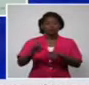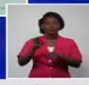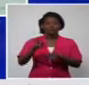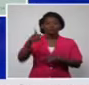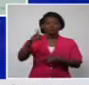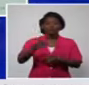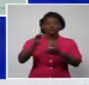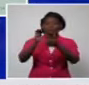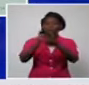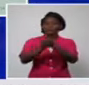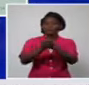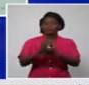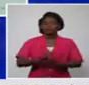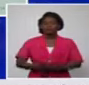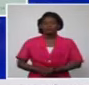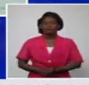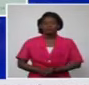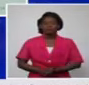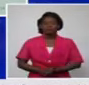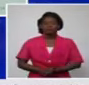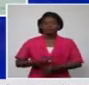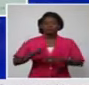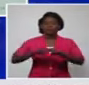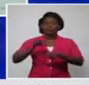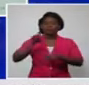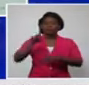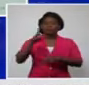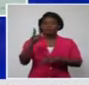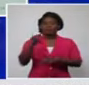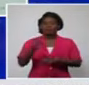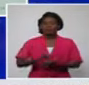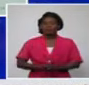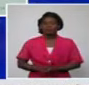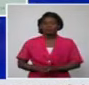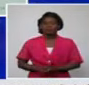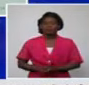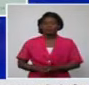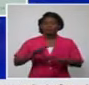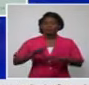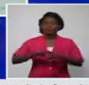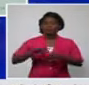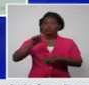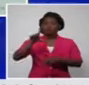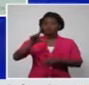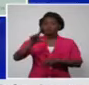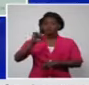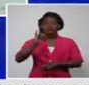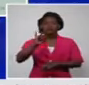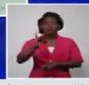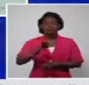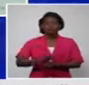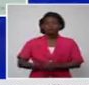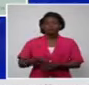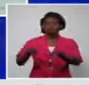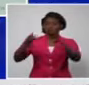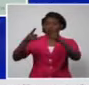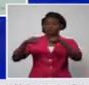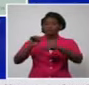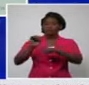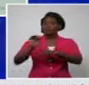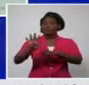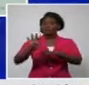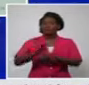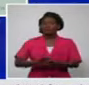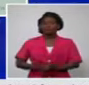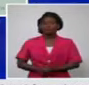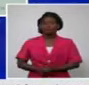se diagnostican 20 casos autóctonos en 4 municipios, Holguín 7, Rafael Freire 5 y